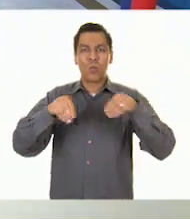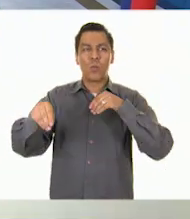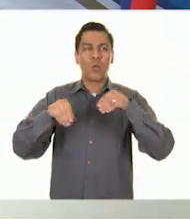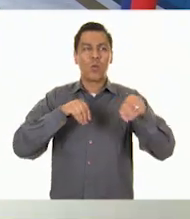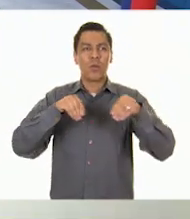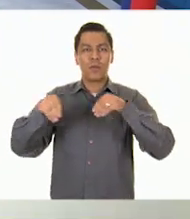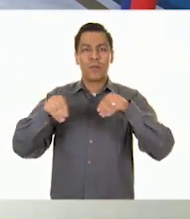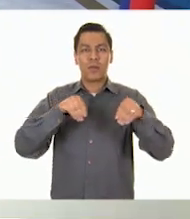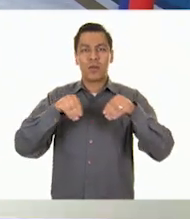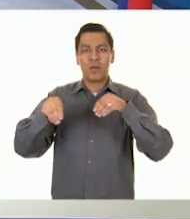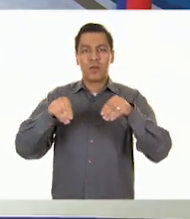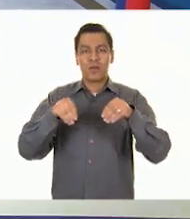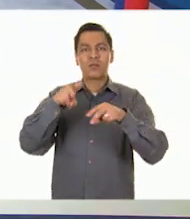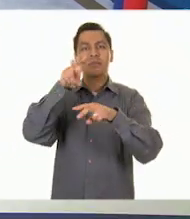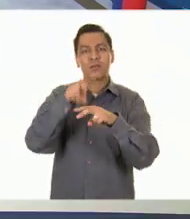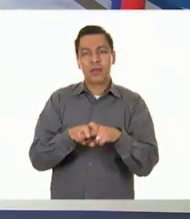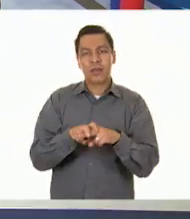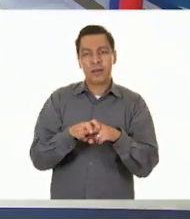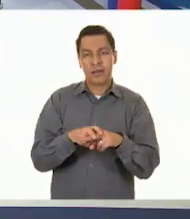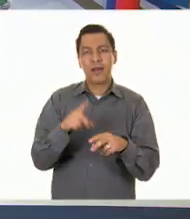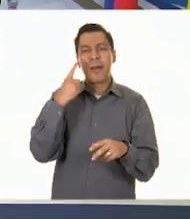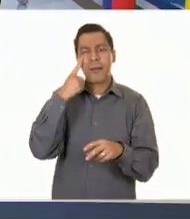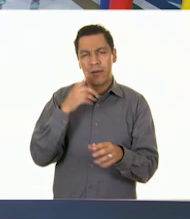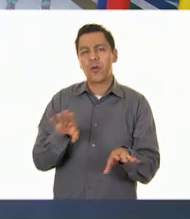como se sentaría tu títere